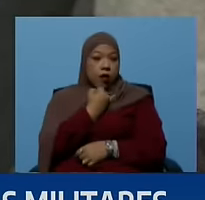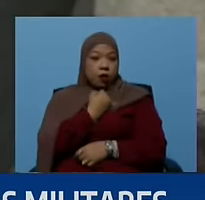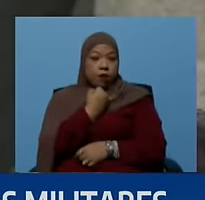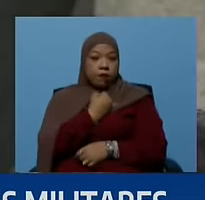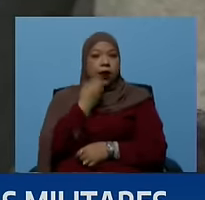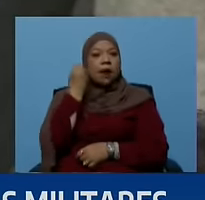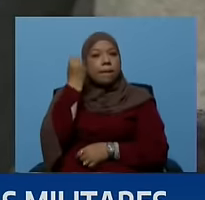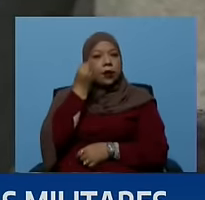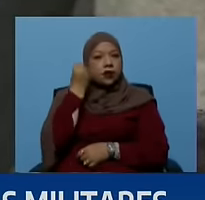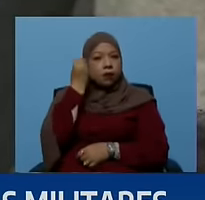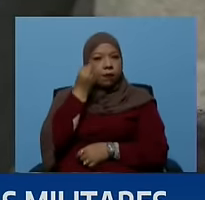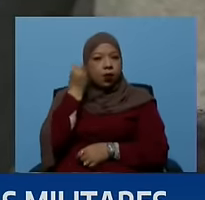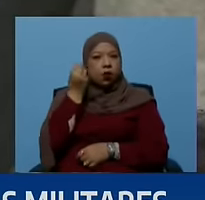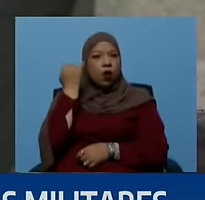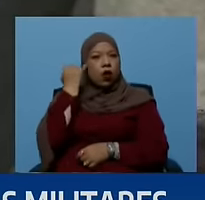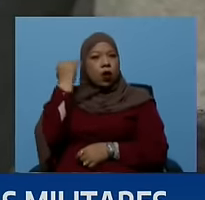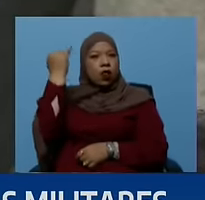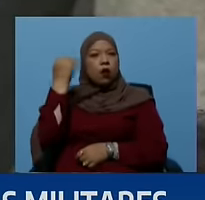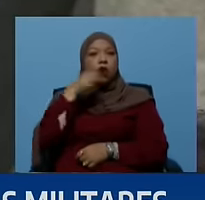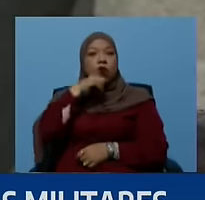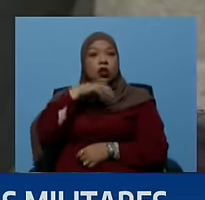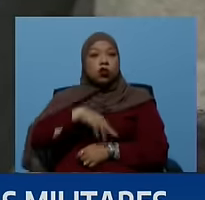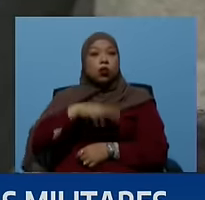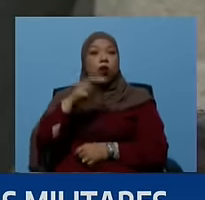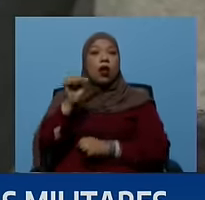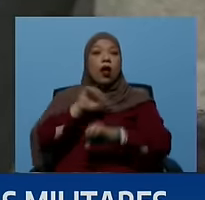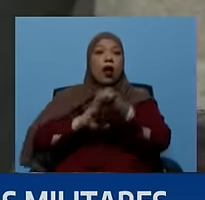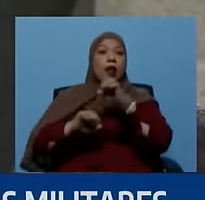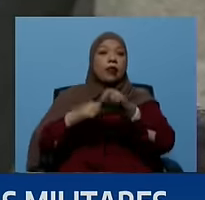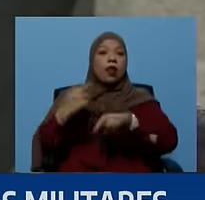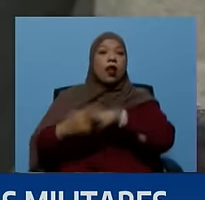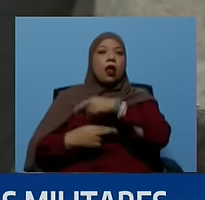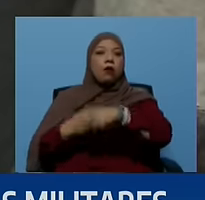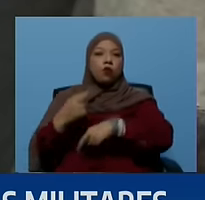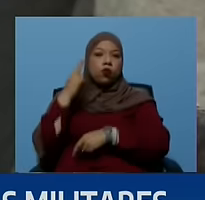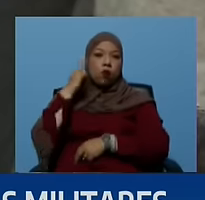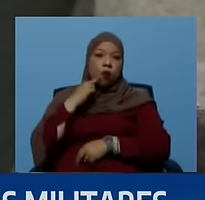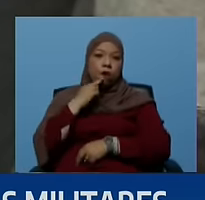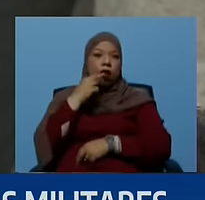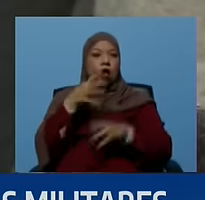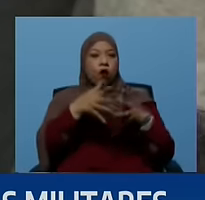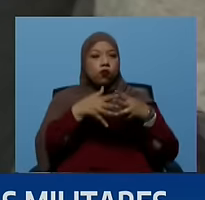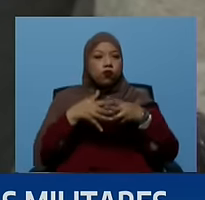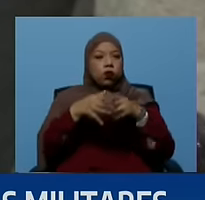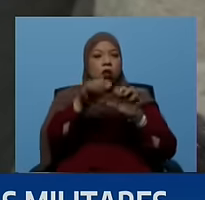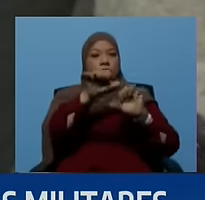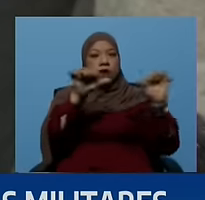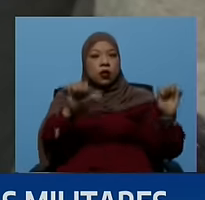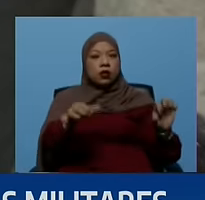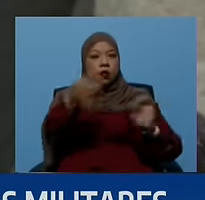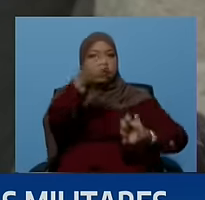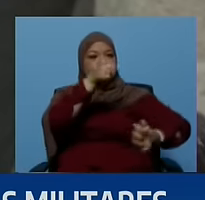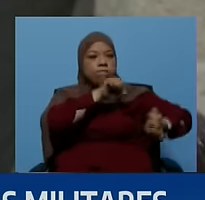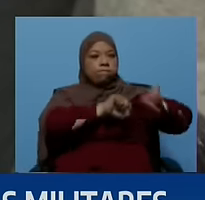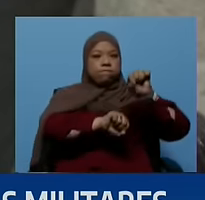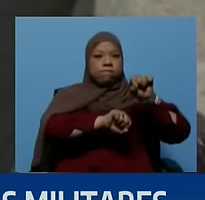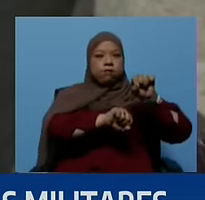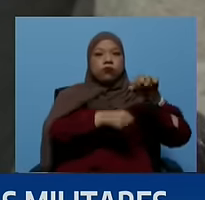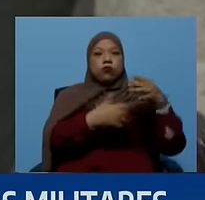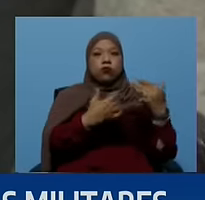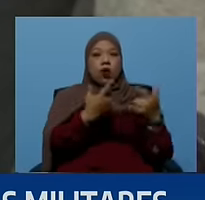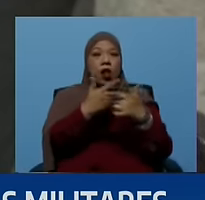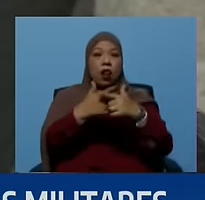ideología el acontecer histórico antiimperialista ideológico patriota